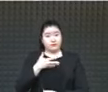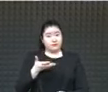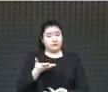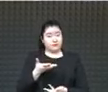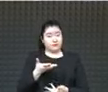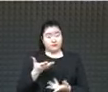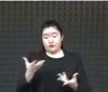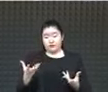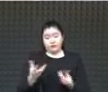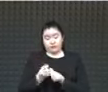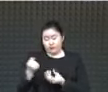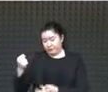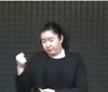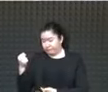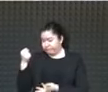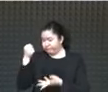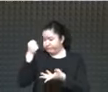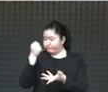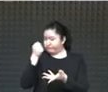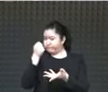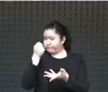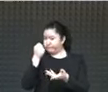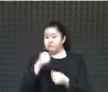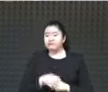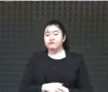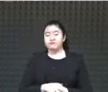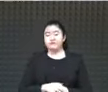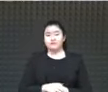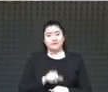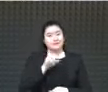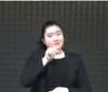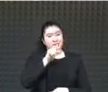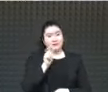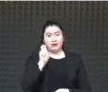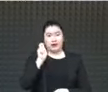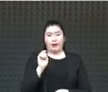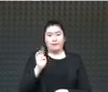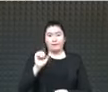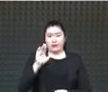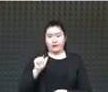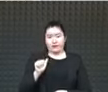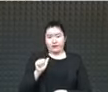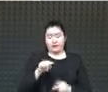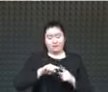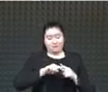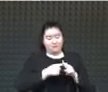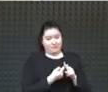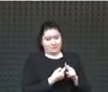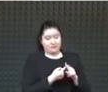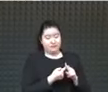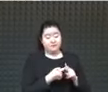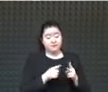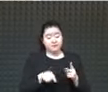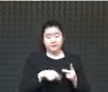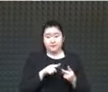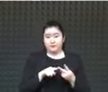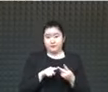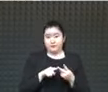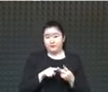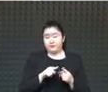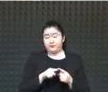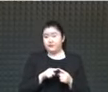que está aquí presentado en este cuadro, hablando de becas escolares. Mi beca para empezar, en